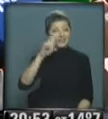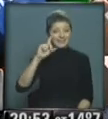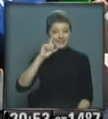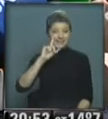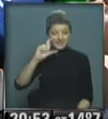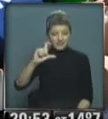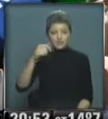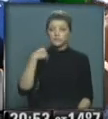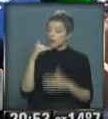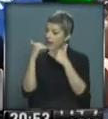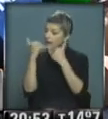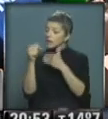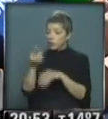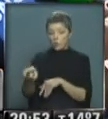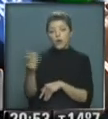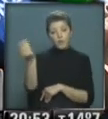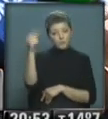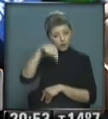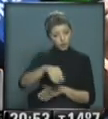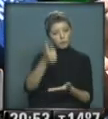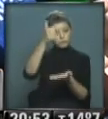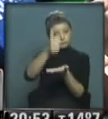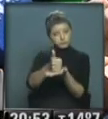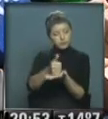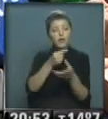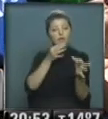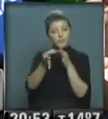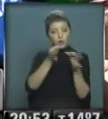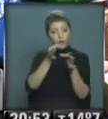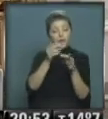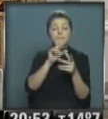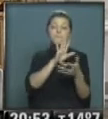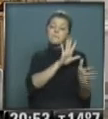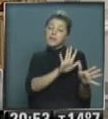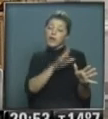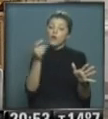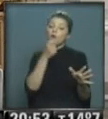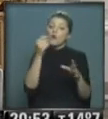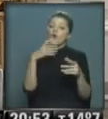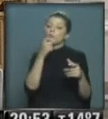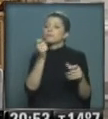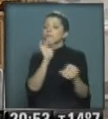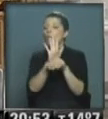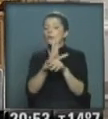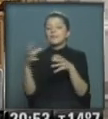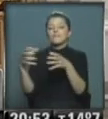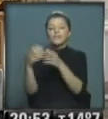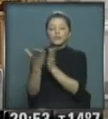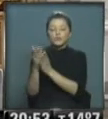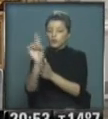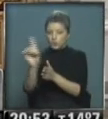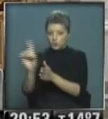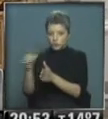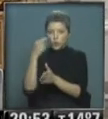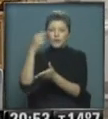le agradezco muchísimo su actitud. Todavía no han venido como centro o institucionalmente. Yo creo que